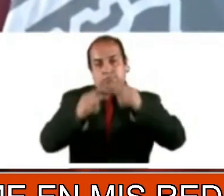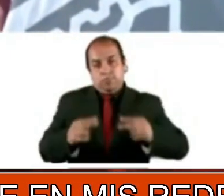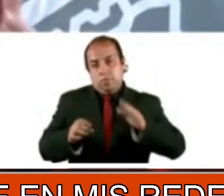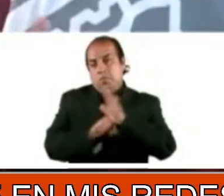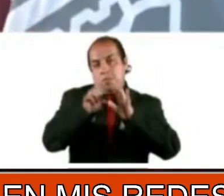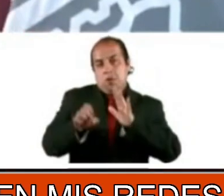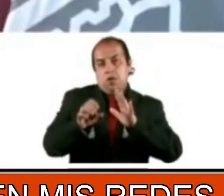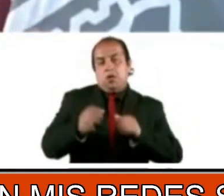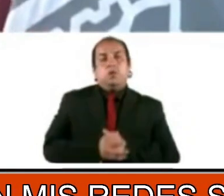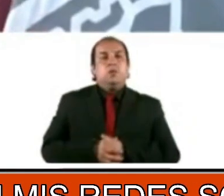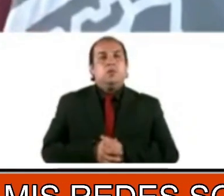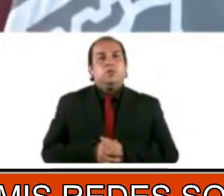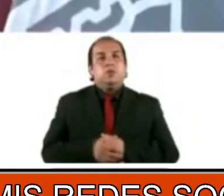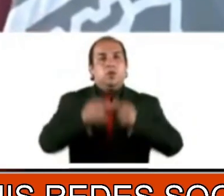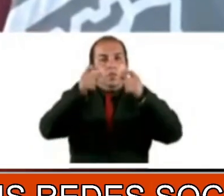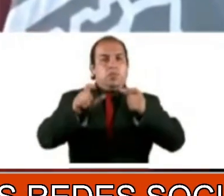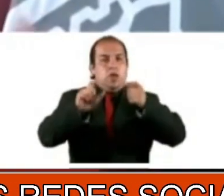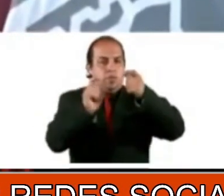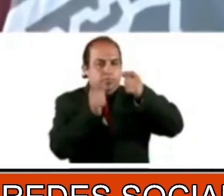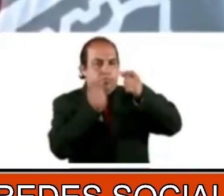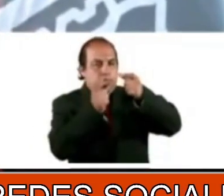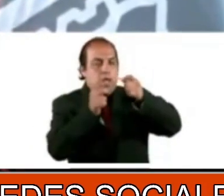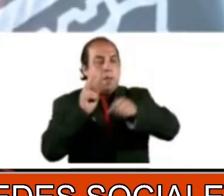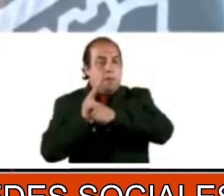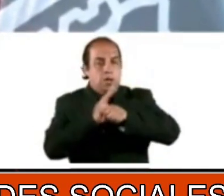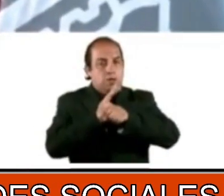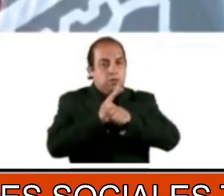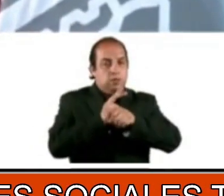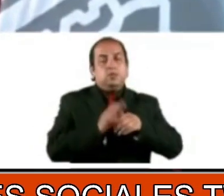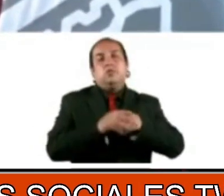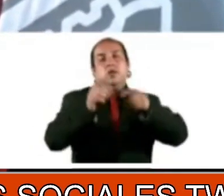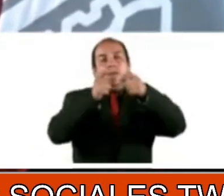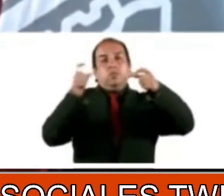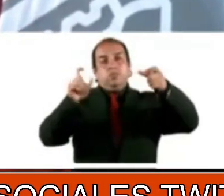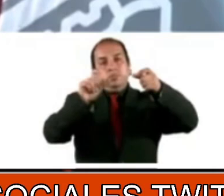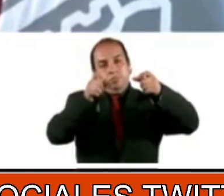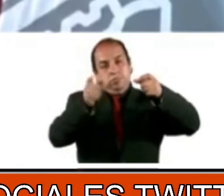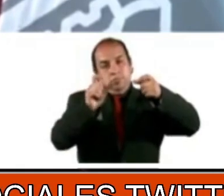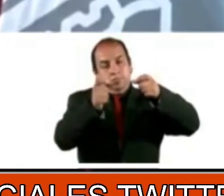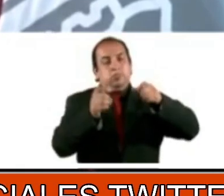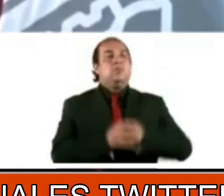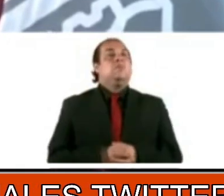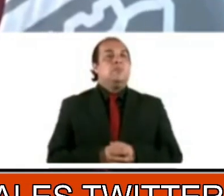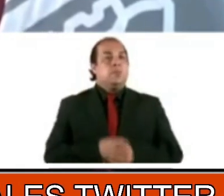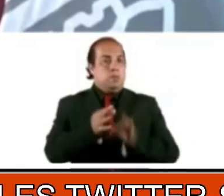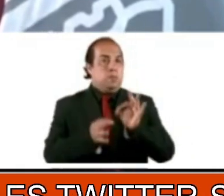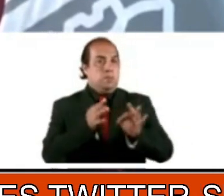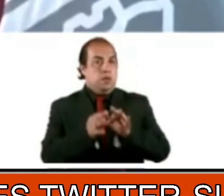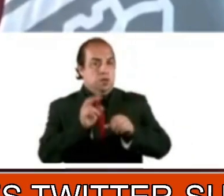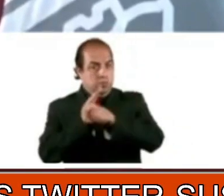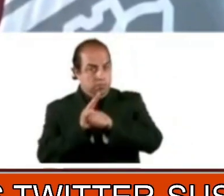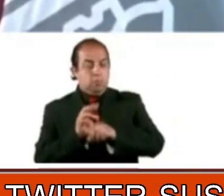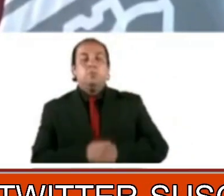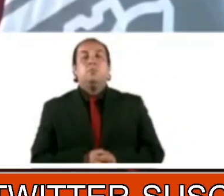ser, si están mal colocados los pernos, la supervisión sobre la colocación de los pernos. Sin embargo,